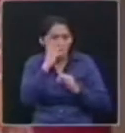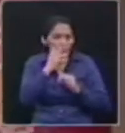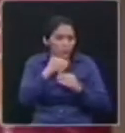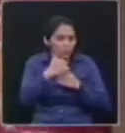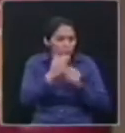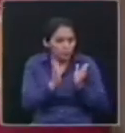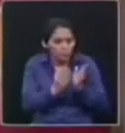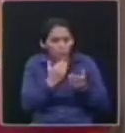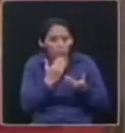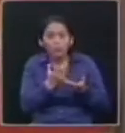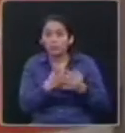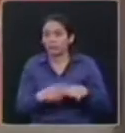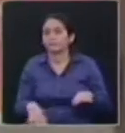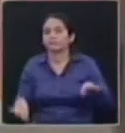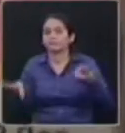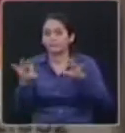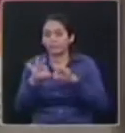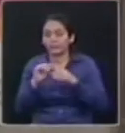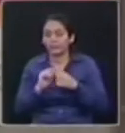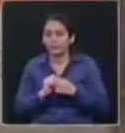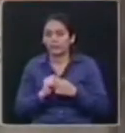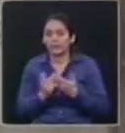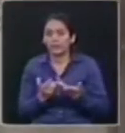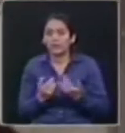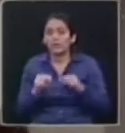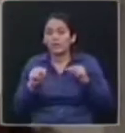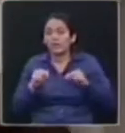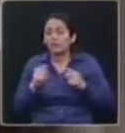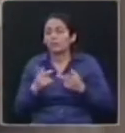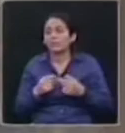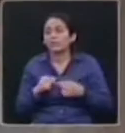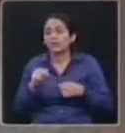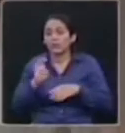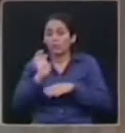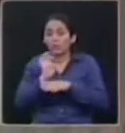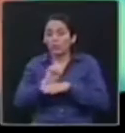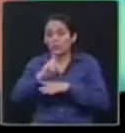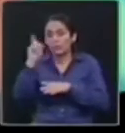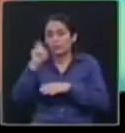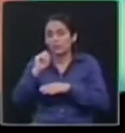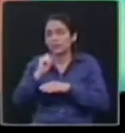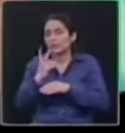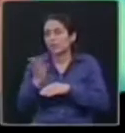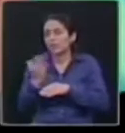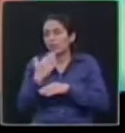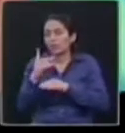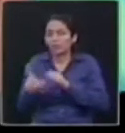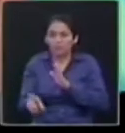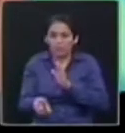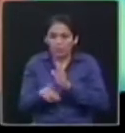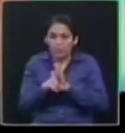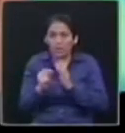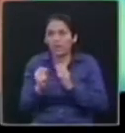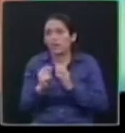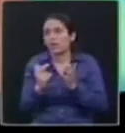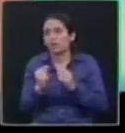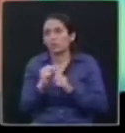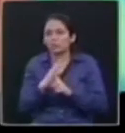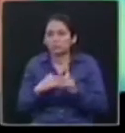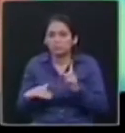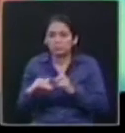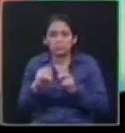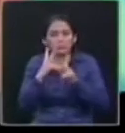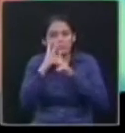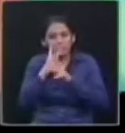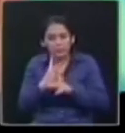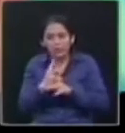de dos ramas aquí. Por un lado, la parte normativa que exige el país por su cuidado, tema ambiental o tema sanitario, pero